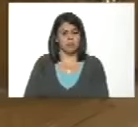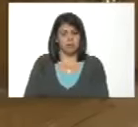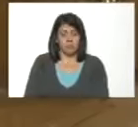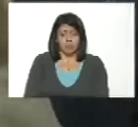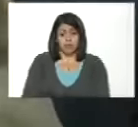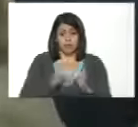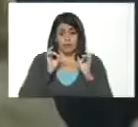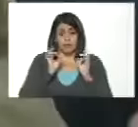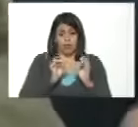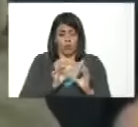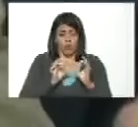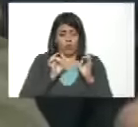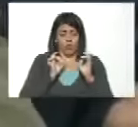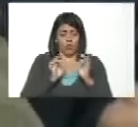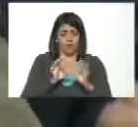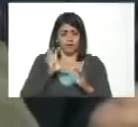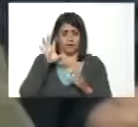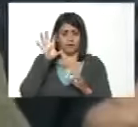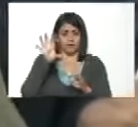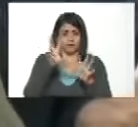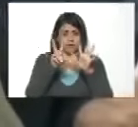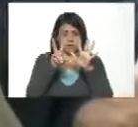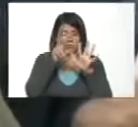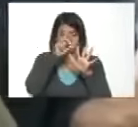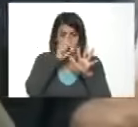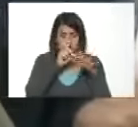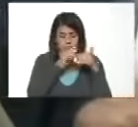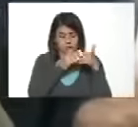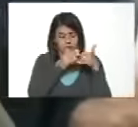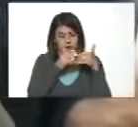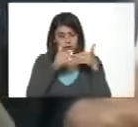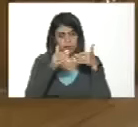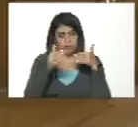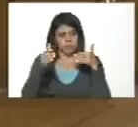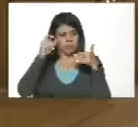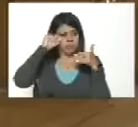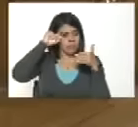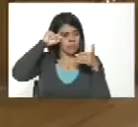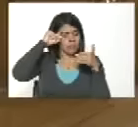Extremadamente doloroso para un país. 7 años han pasado.